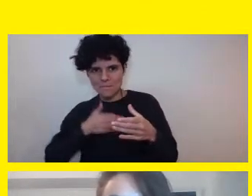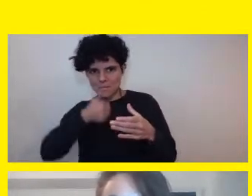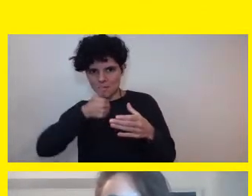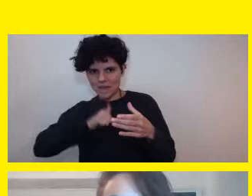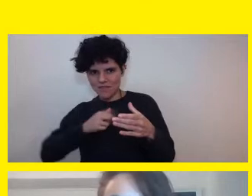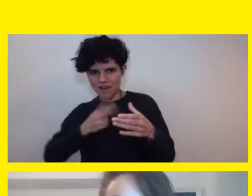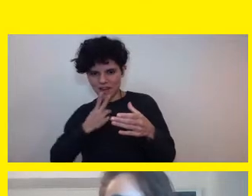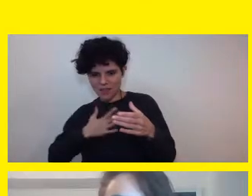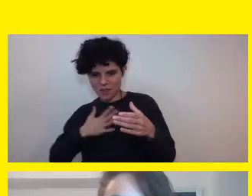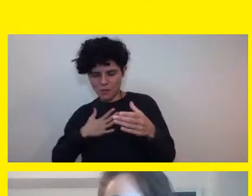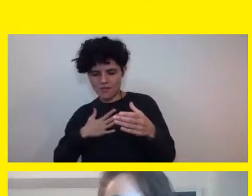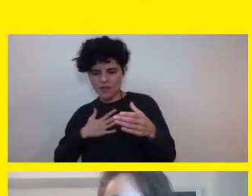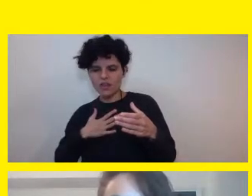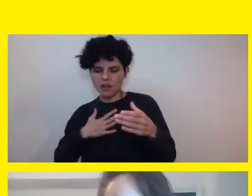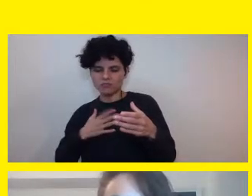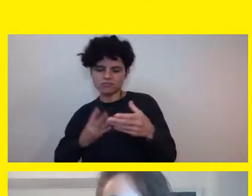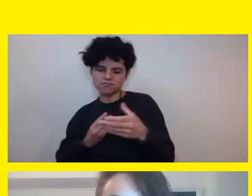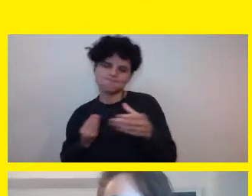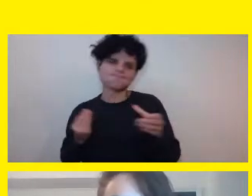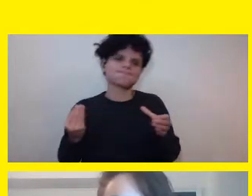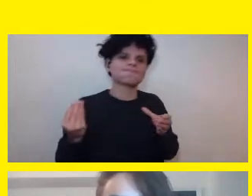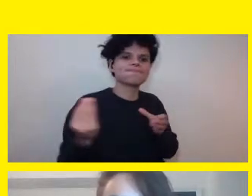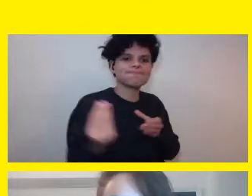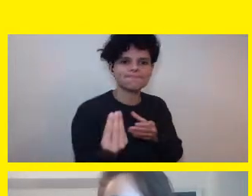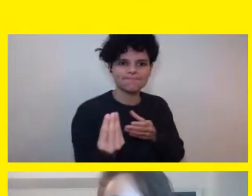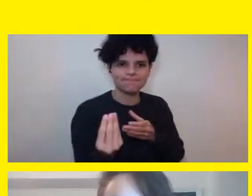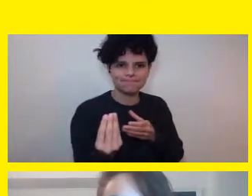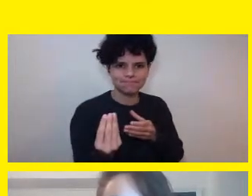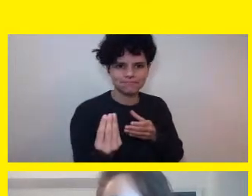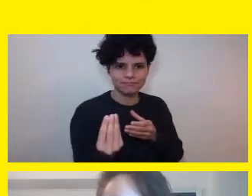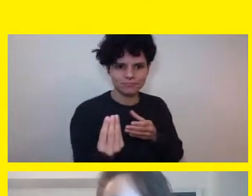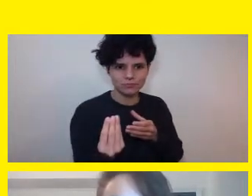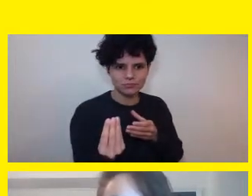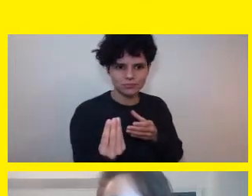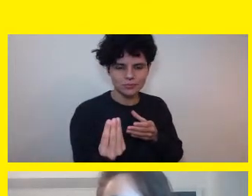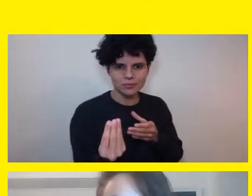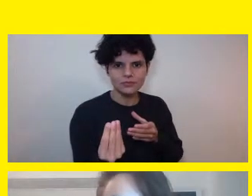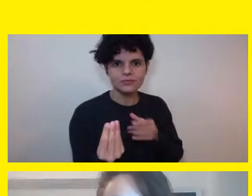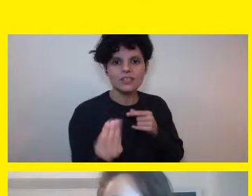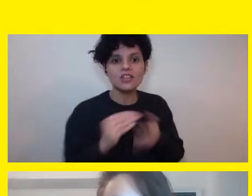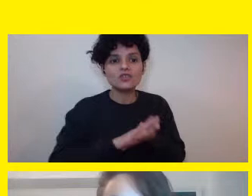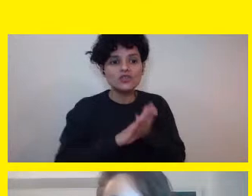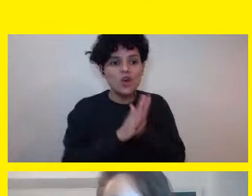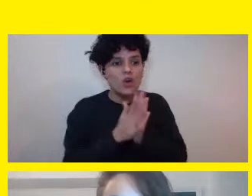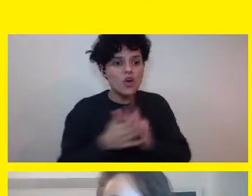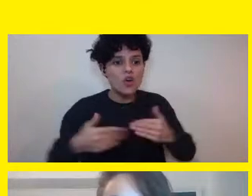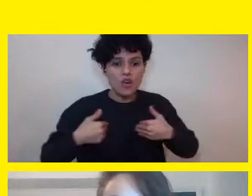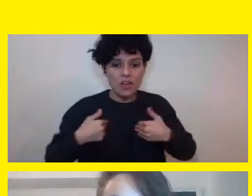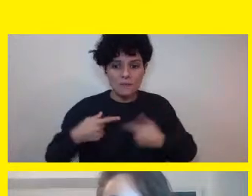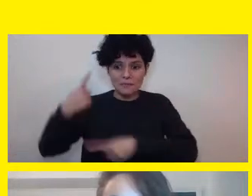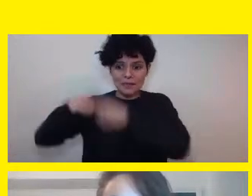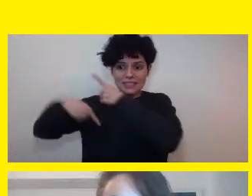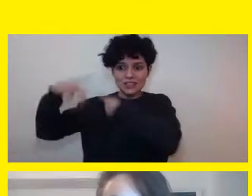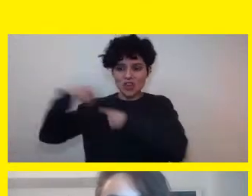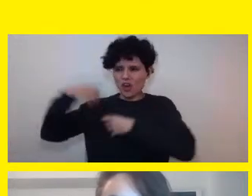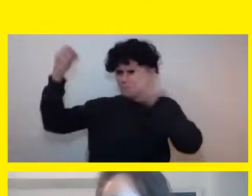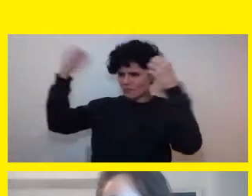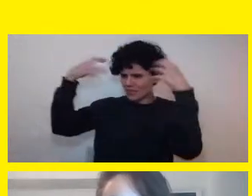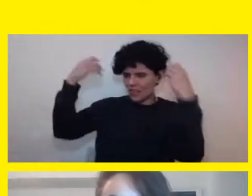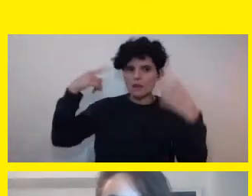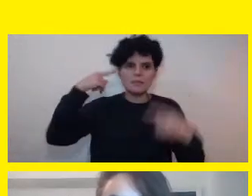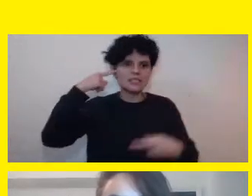íntima, más privada, de la cual toda mi enseñanza, toda mi historia, yo soy una mujer que nació